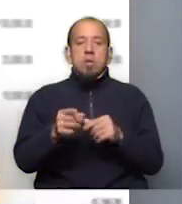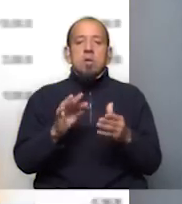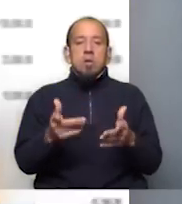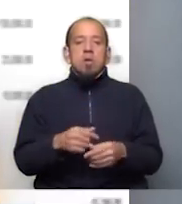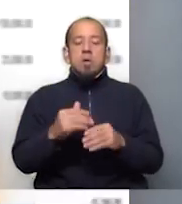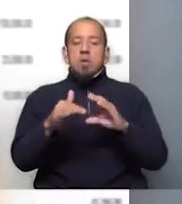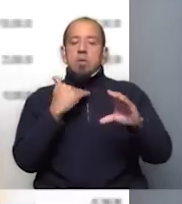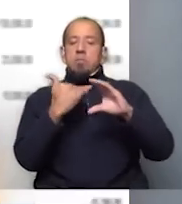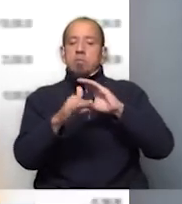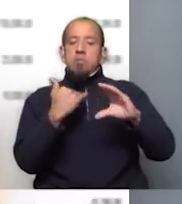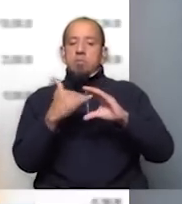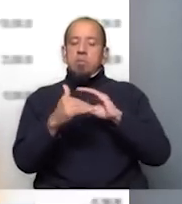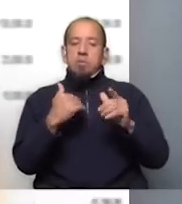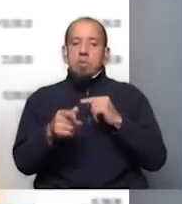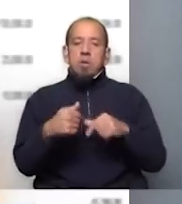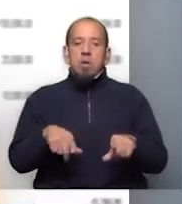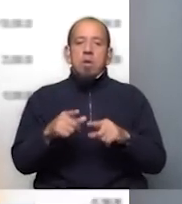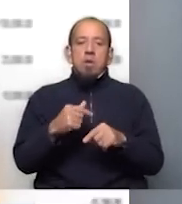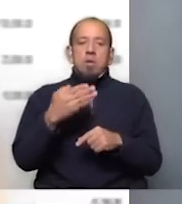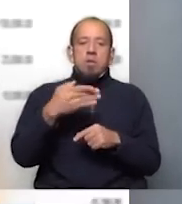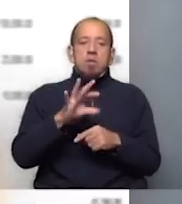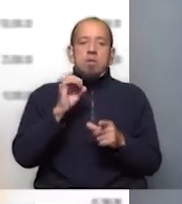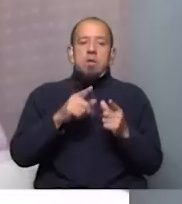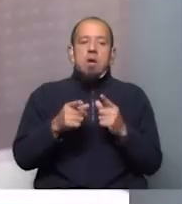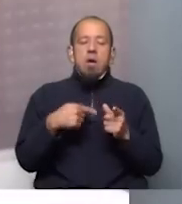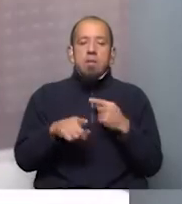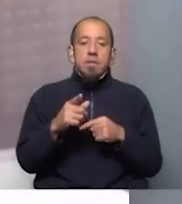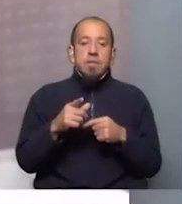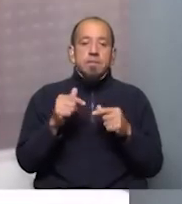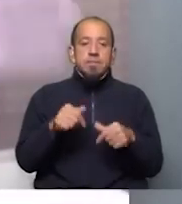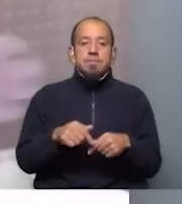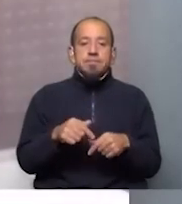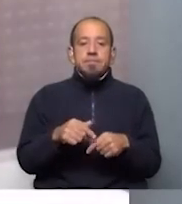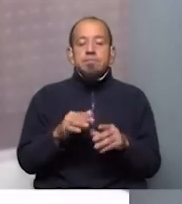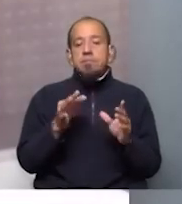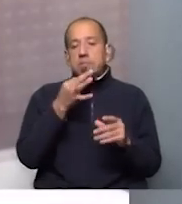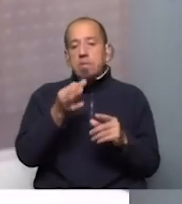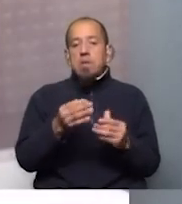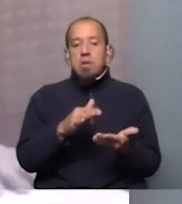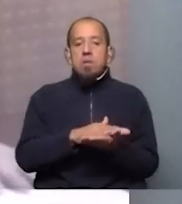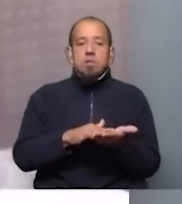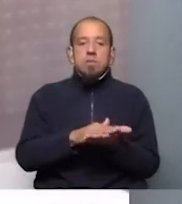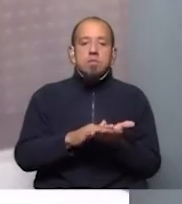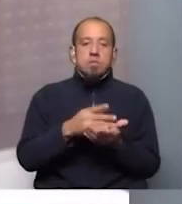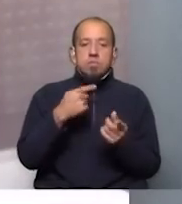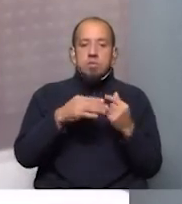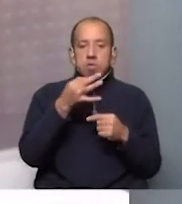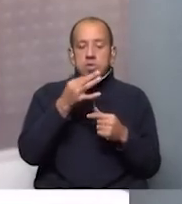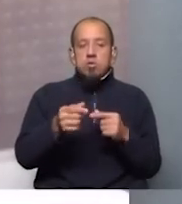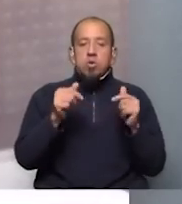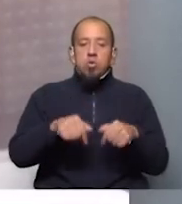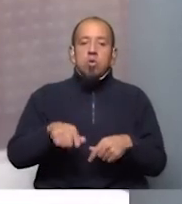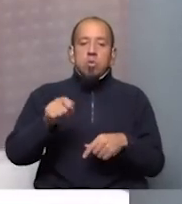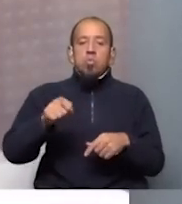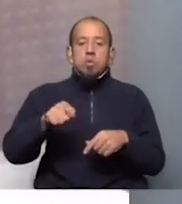de transferencia se encuentran offshore suministradas por bps Service en la jornada de vh se limitó de hablar de la causa pero señaló hoy